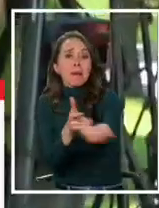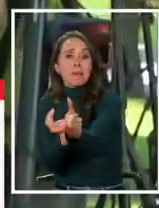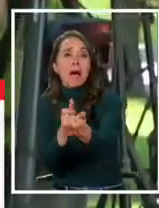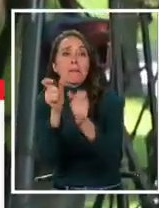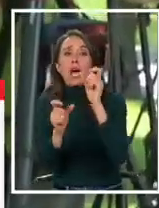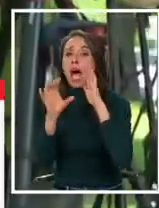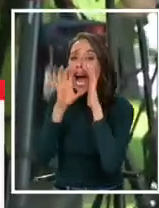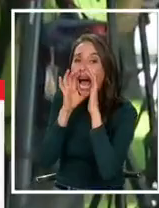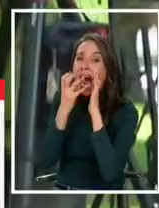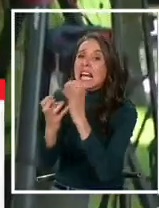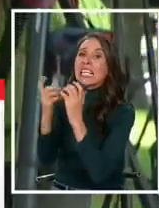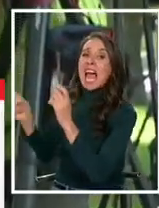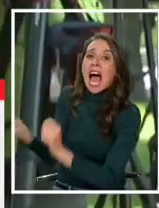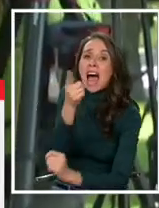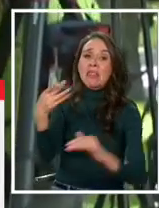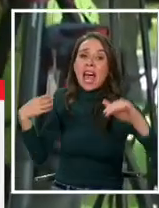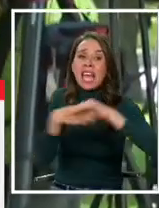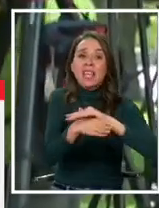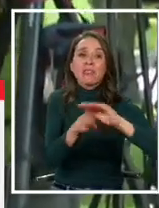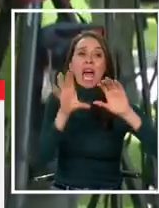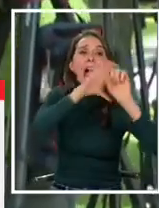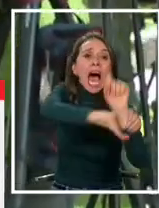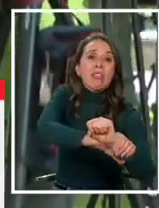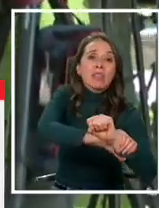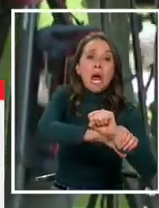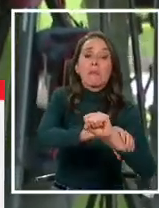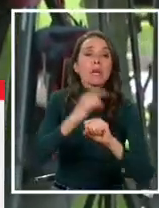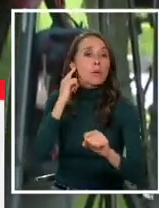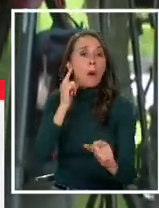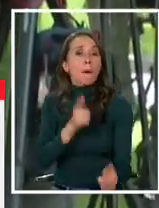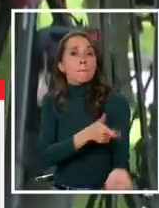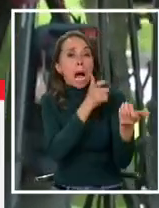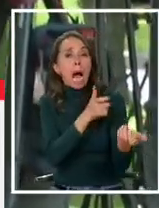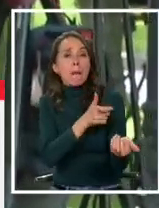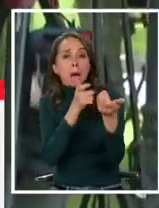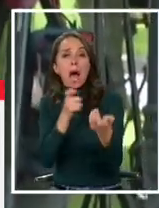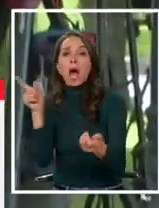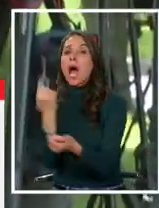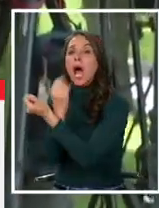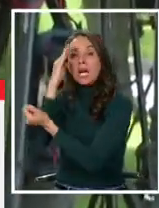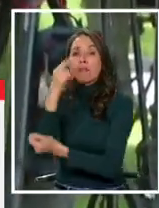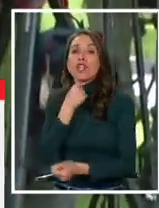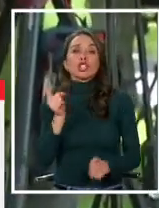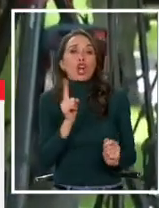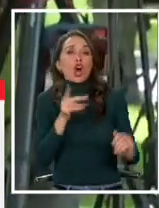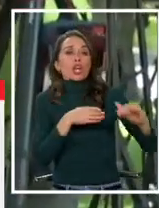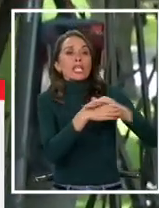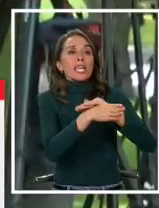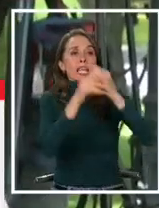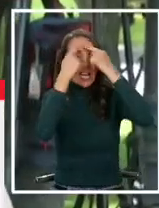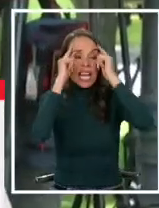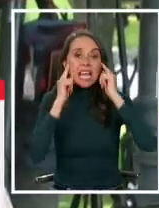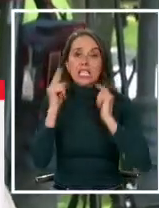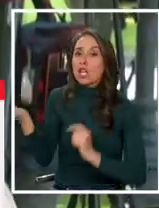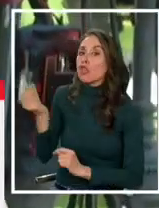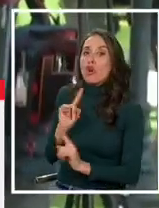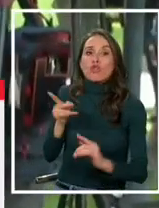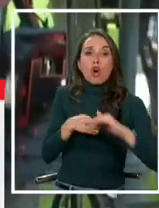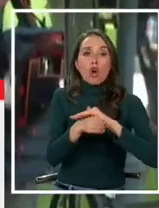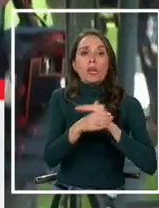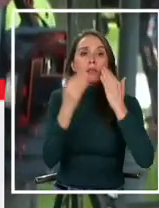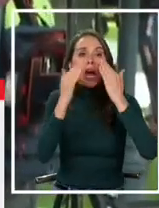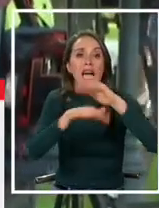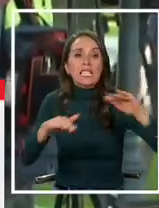la gente gritaba entren atrápenlos solo decían que no querían que nadie saliera herido los